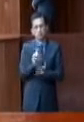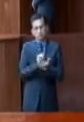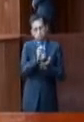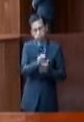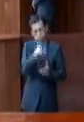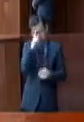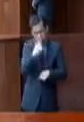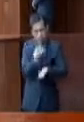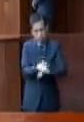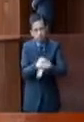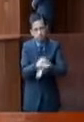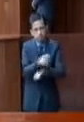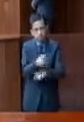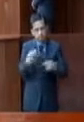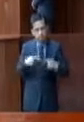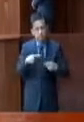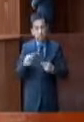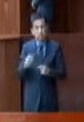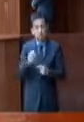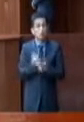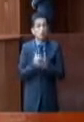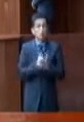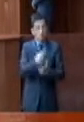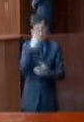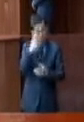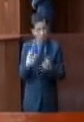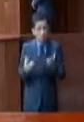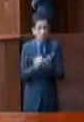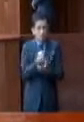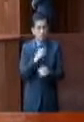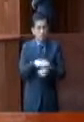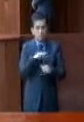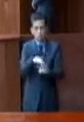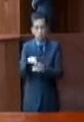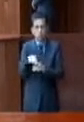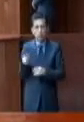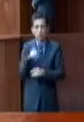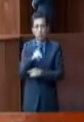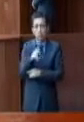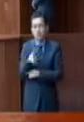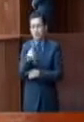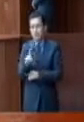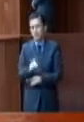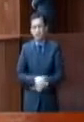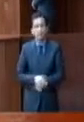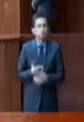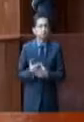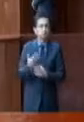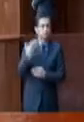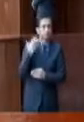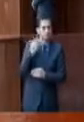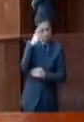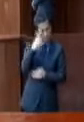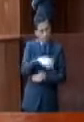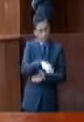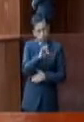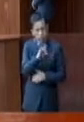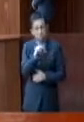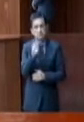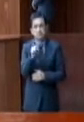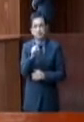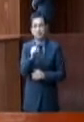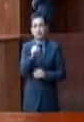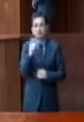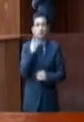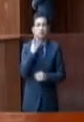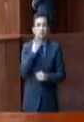realizar actos de proselitismo a favor del partido de la revolución democrática está en el pasado proceso para elegir a 60 diputados que integran